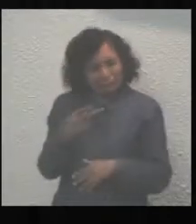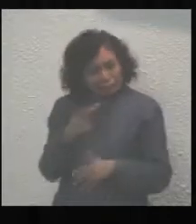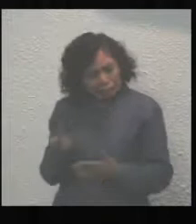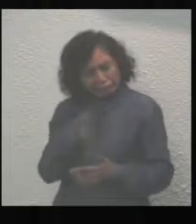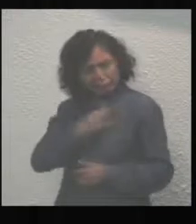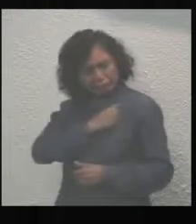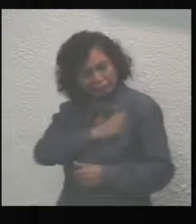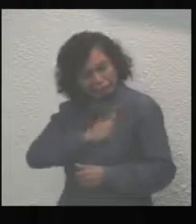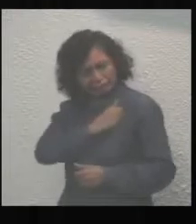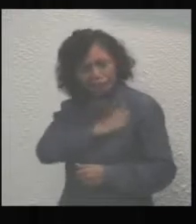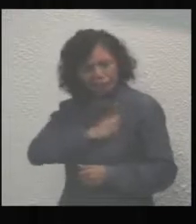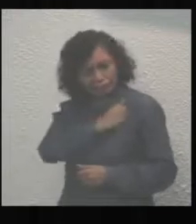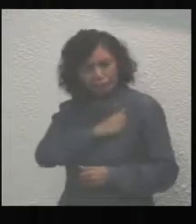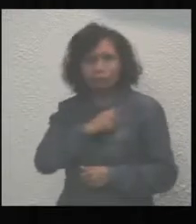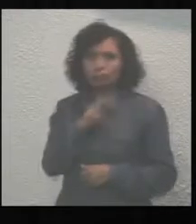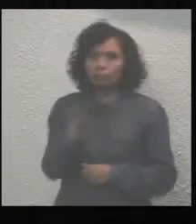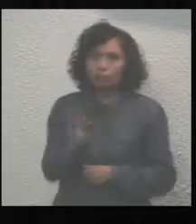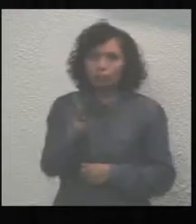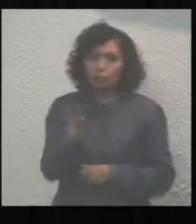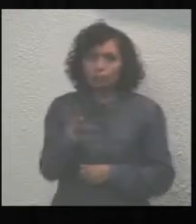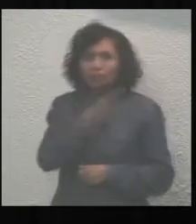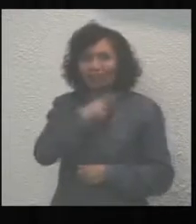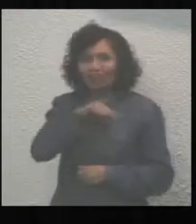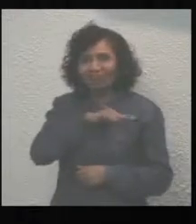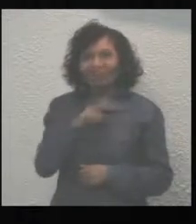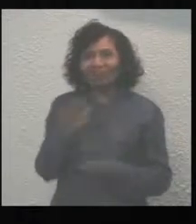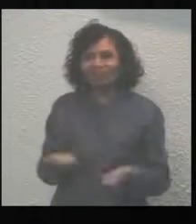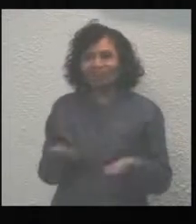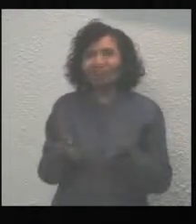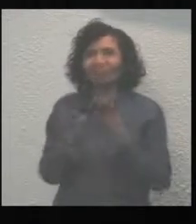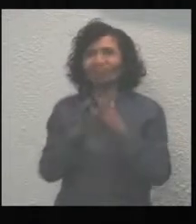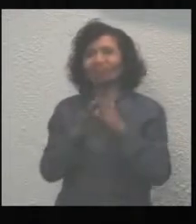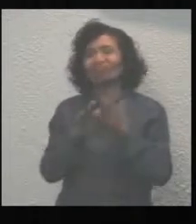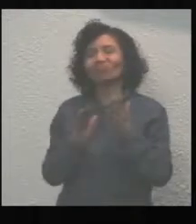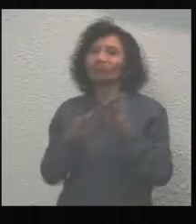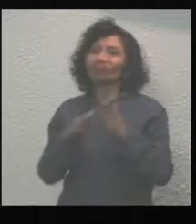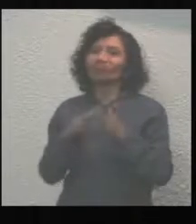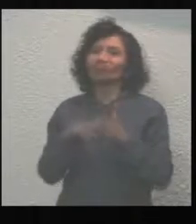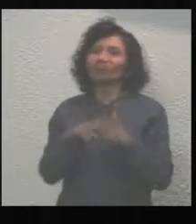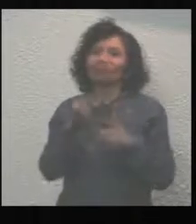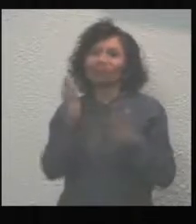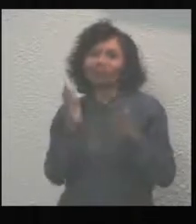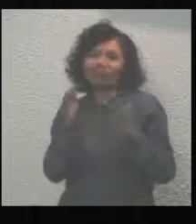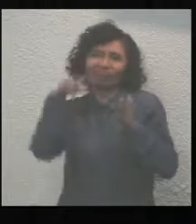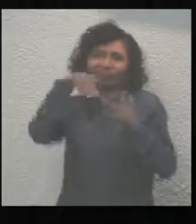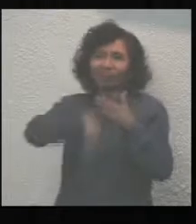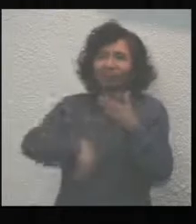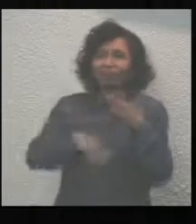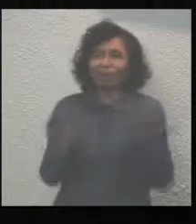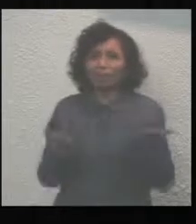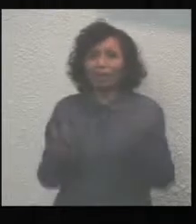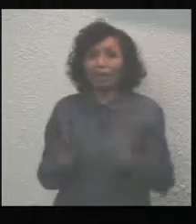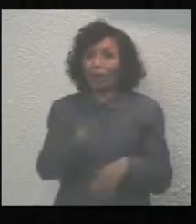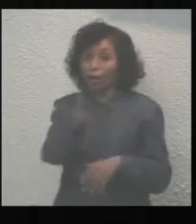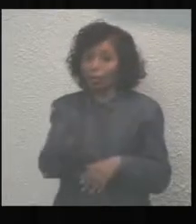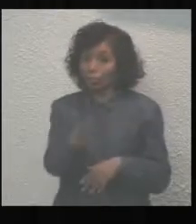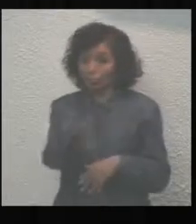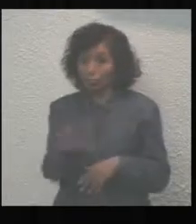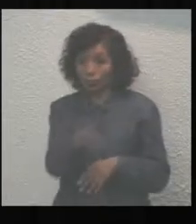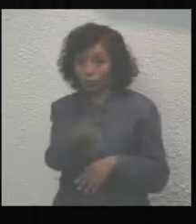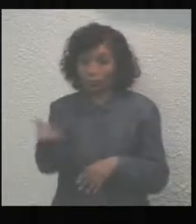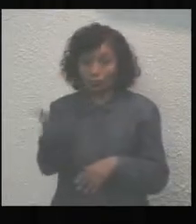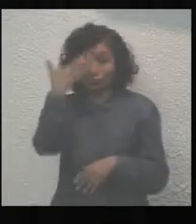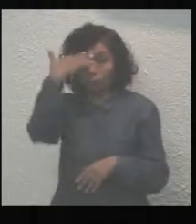importante de nuestro pueblo habremos fracasado como proyecto histórico como el pueblo es sabio cada vez más